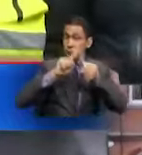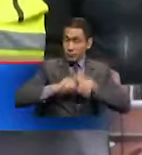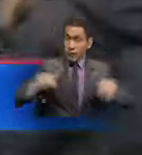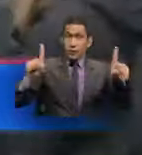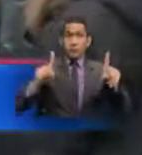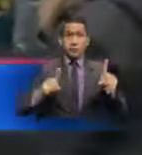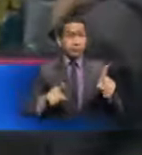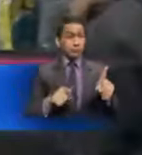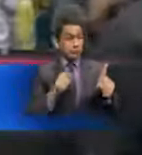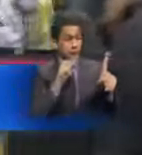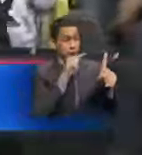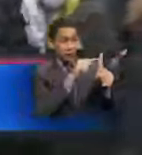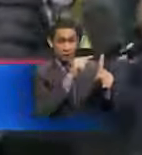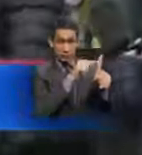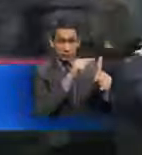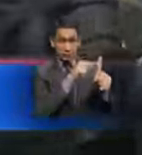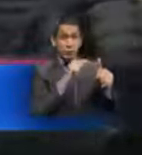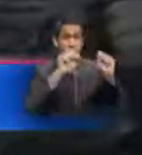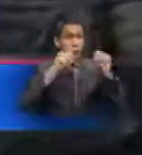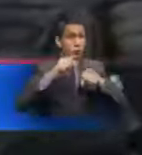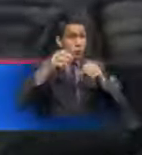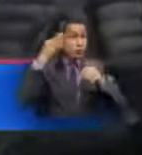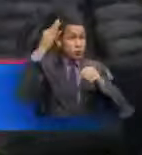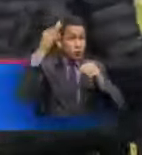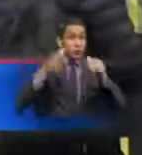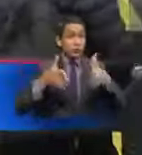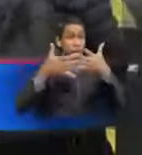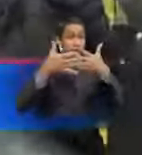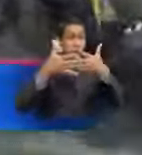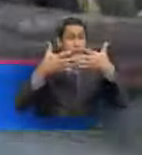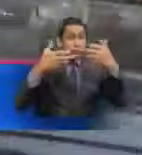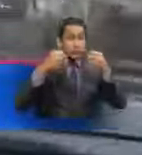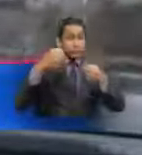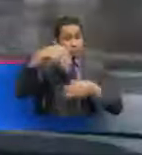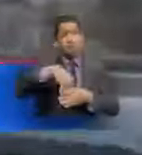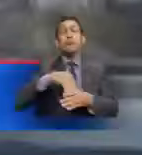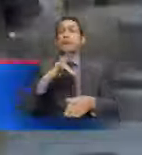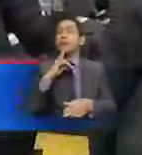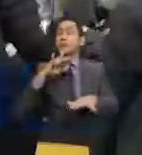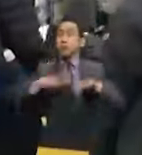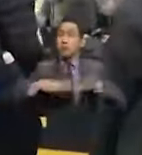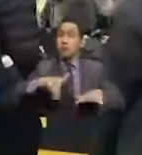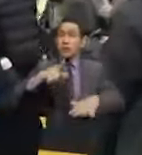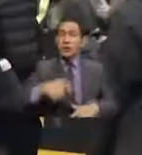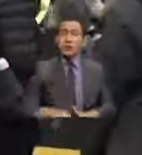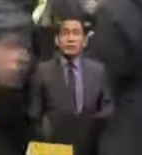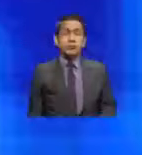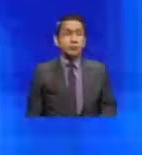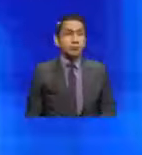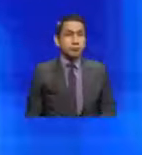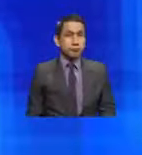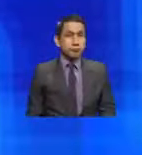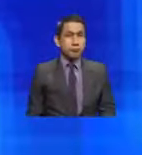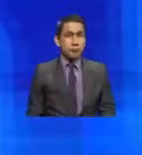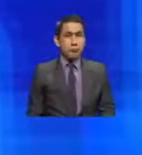podría ser condenado a décadas de prisión en suelo estadounidense. Pamela Montilla, TC Televisión.